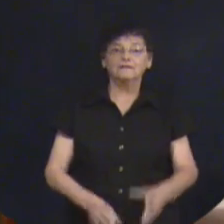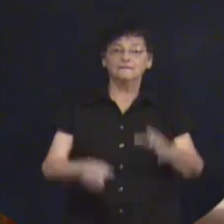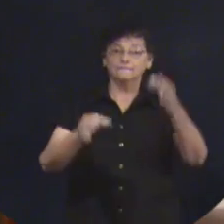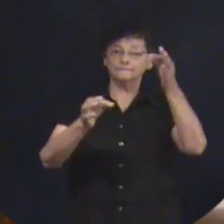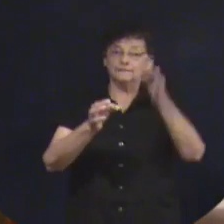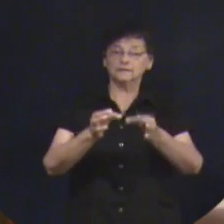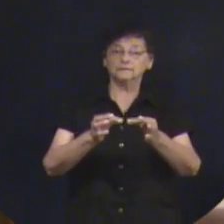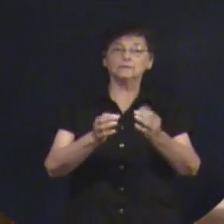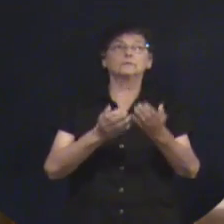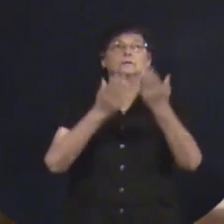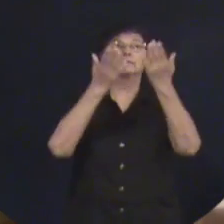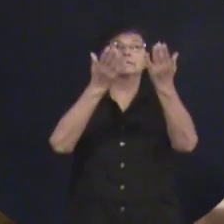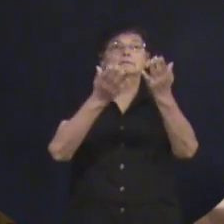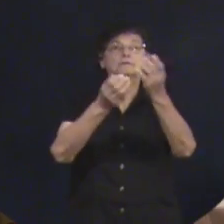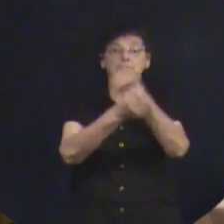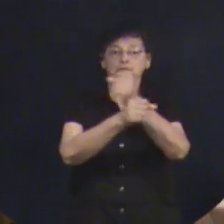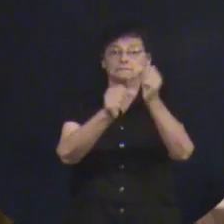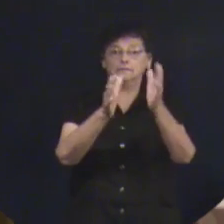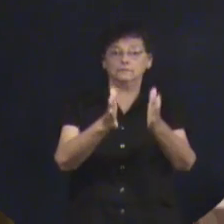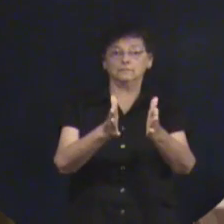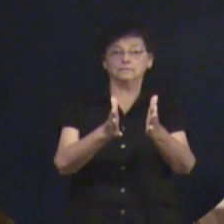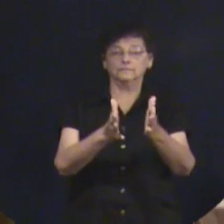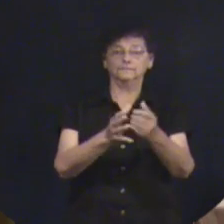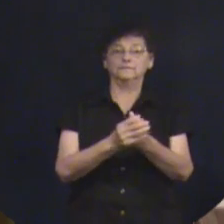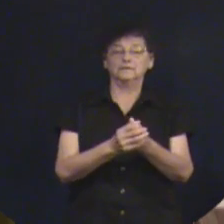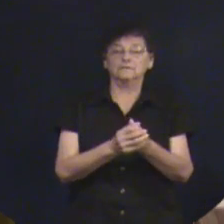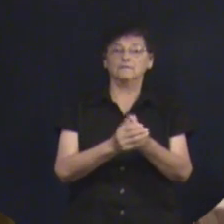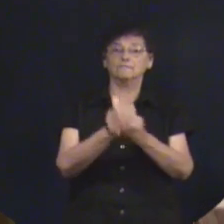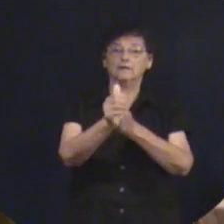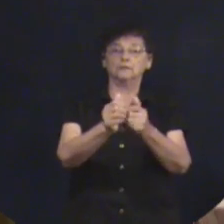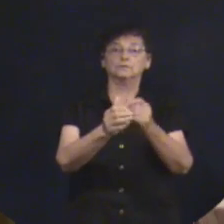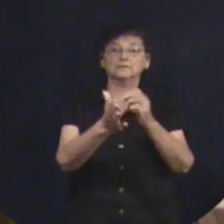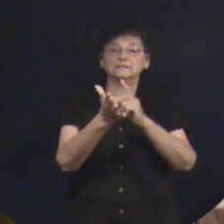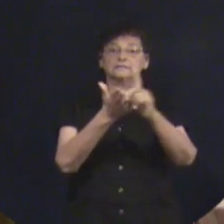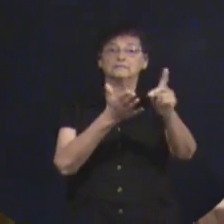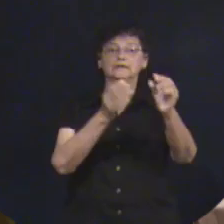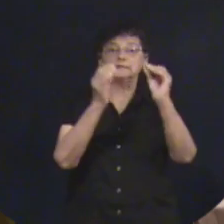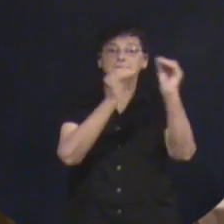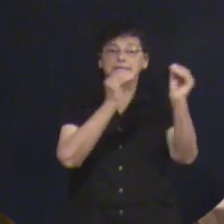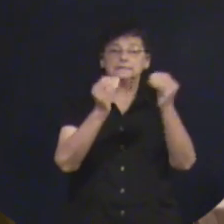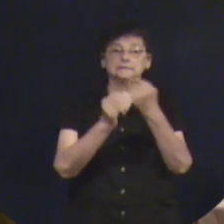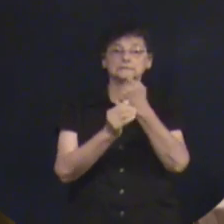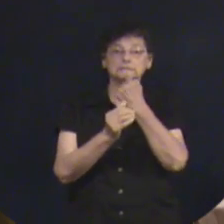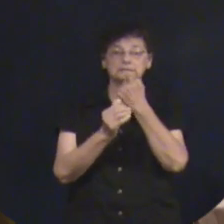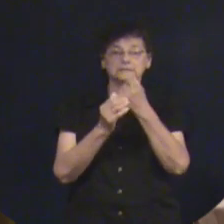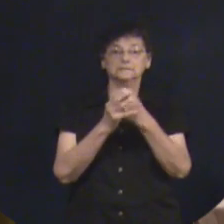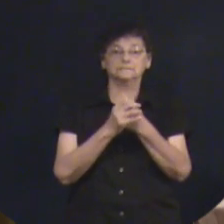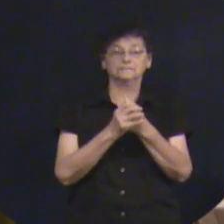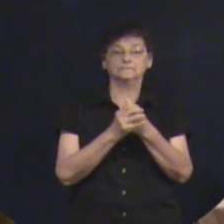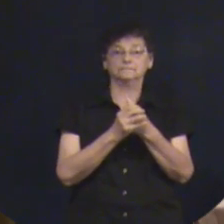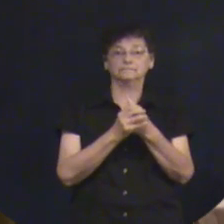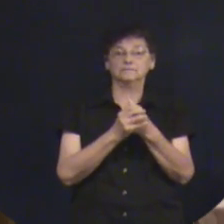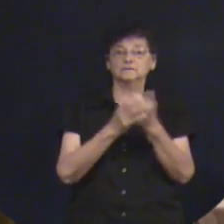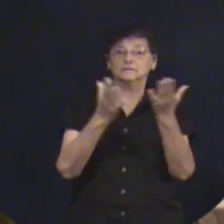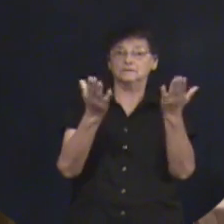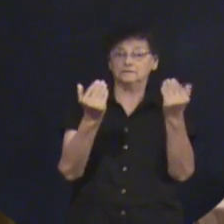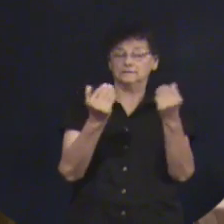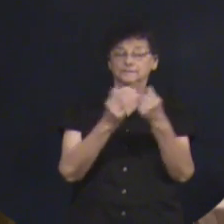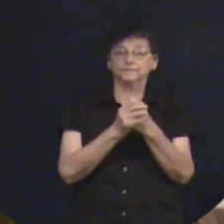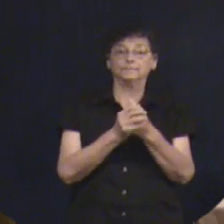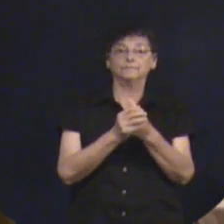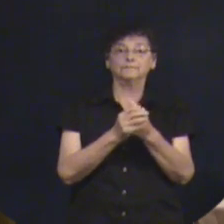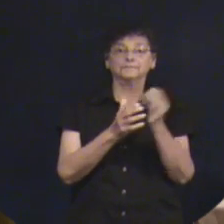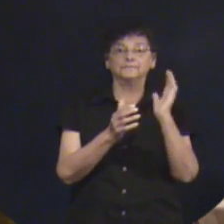Fieles a la recomendación del Salvador y siguiendo sus divinas enseñanzas, ahora nos atrevemos a